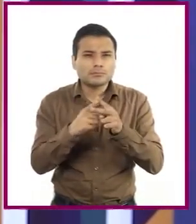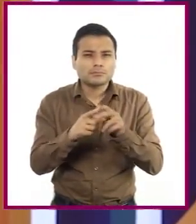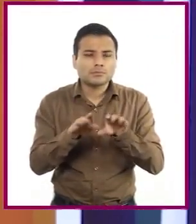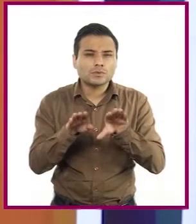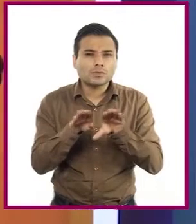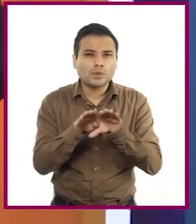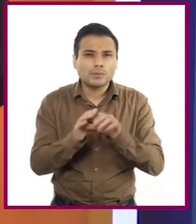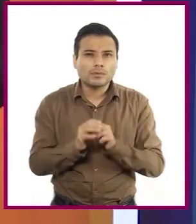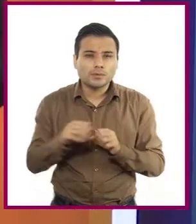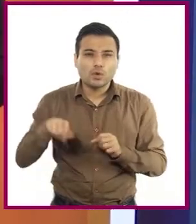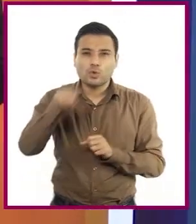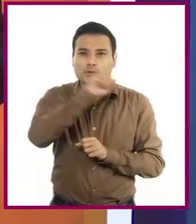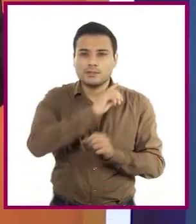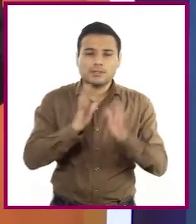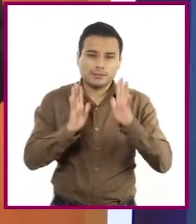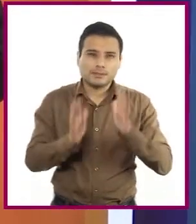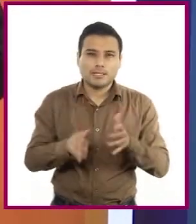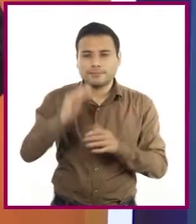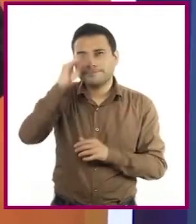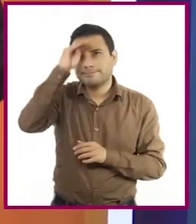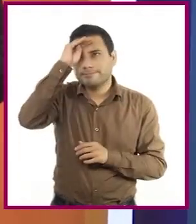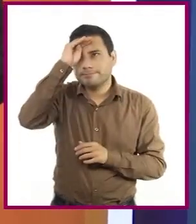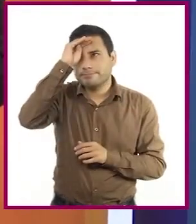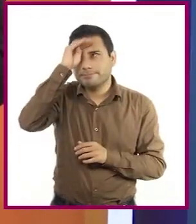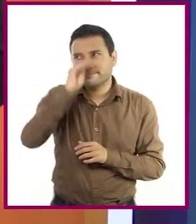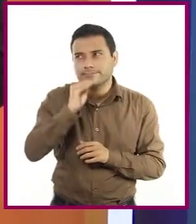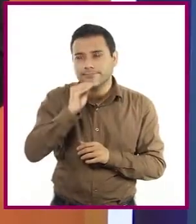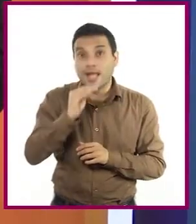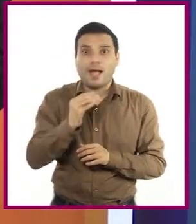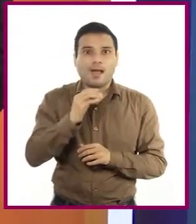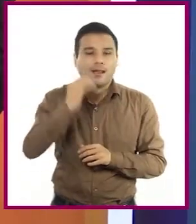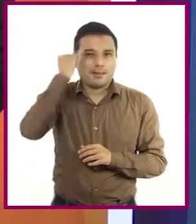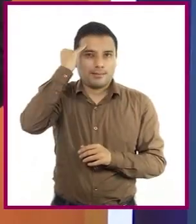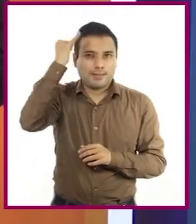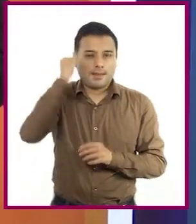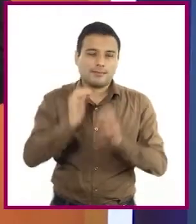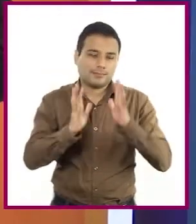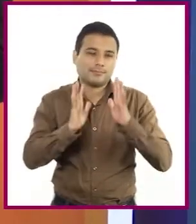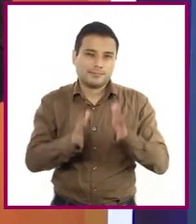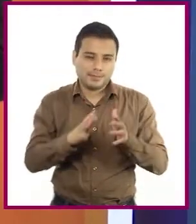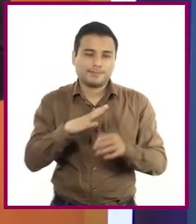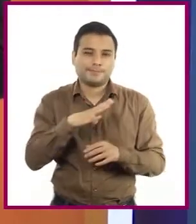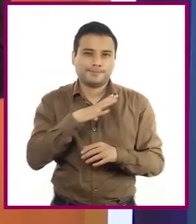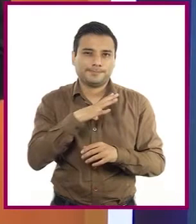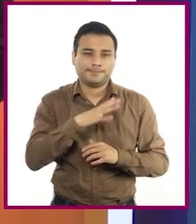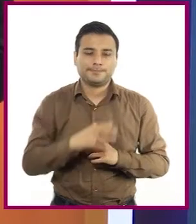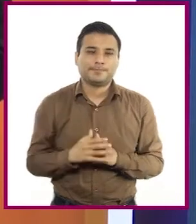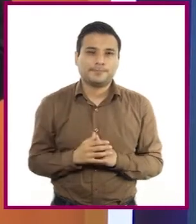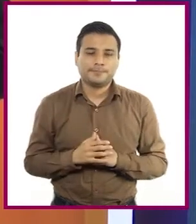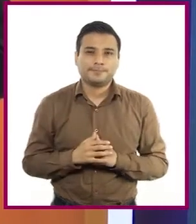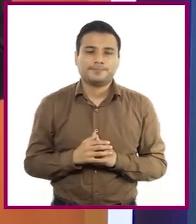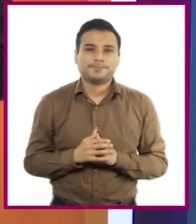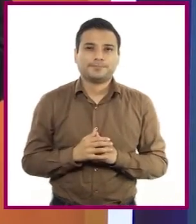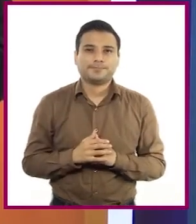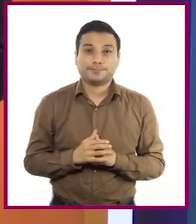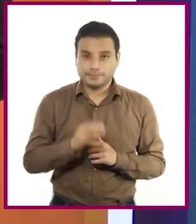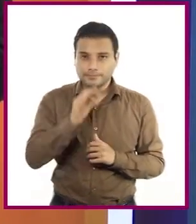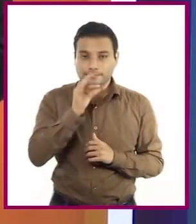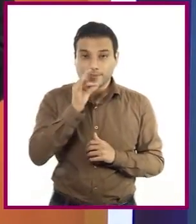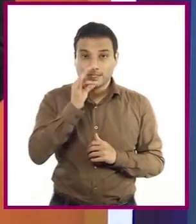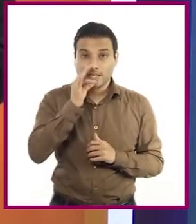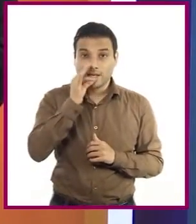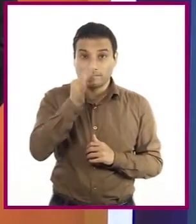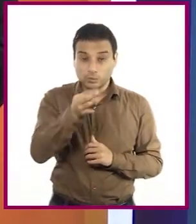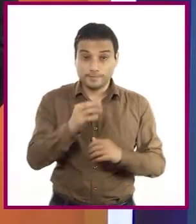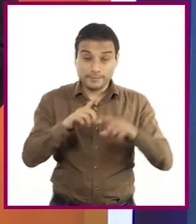Probablemente ustedes ya han pensado en una manera para conocer el costo del corte de cada tarjeta. Deben saber que todas las